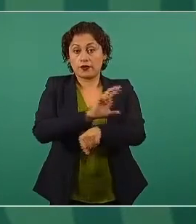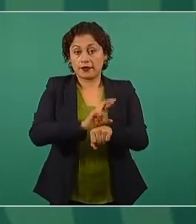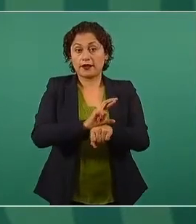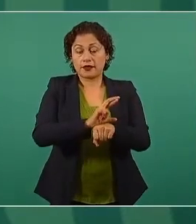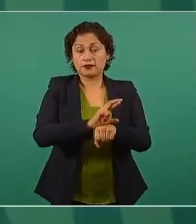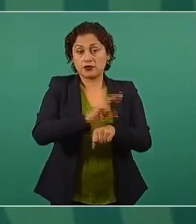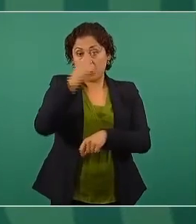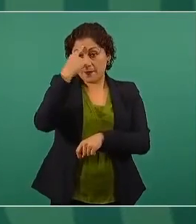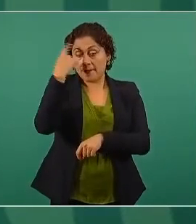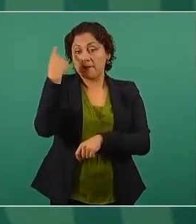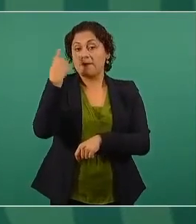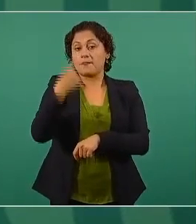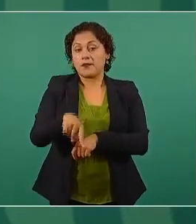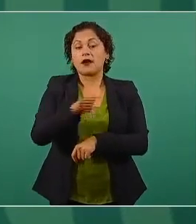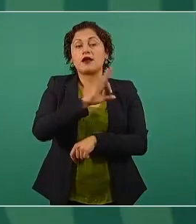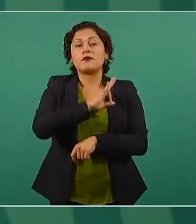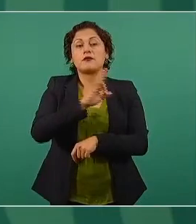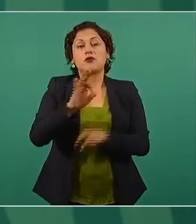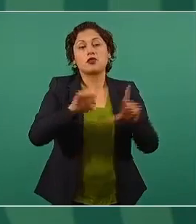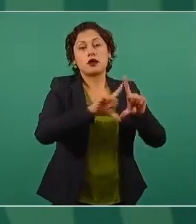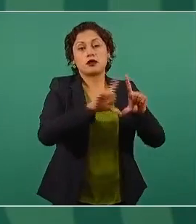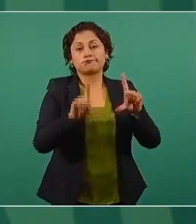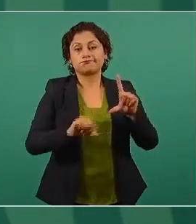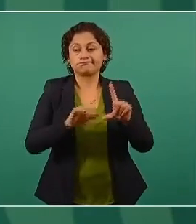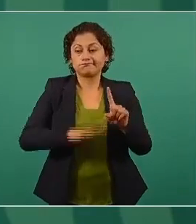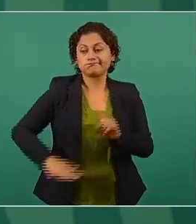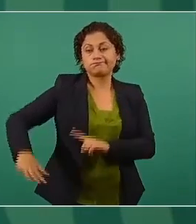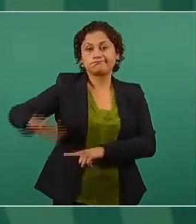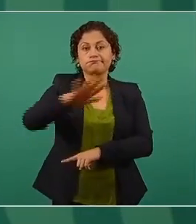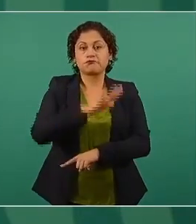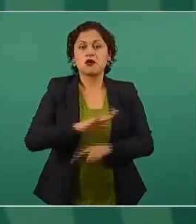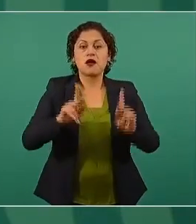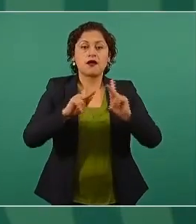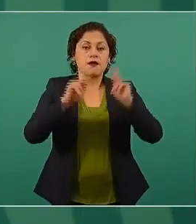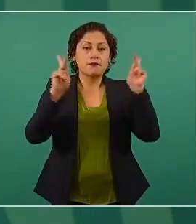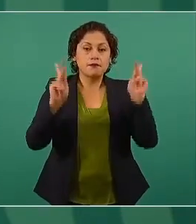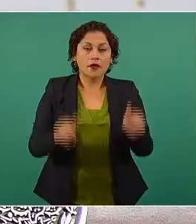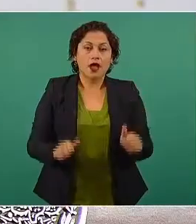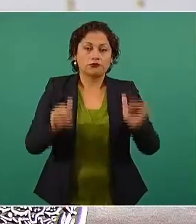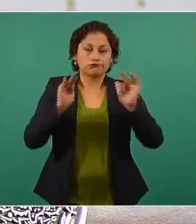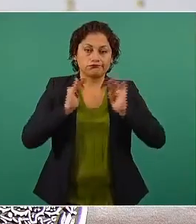para garantizar la paz, la tranquilidad.